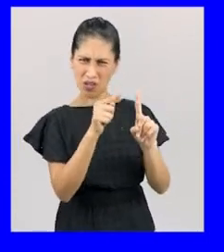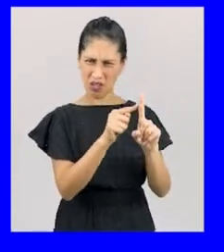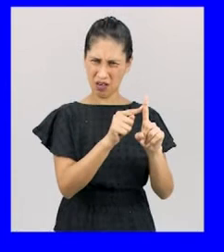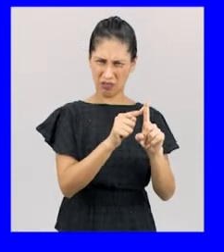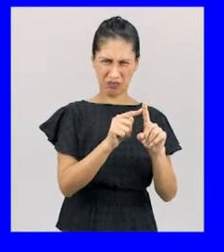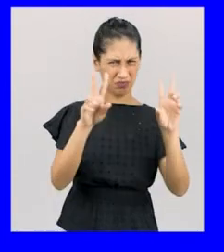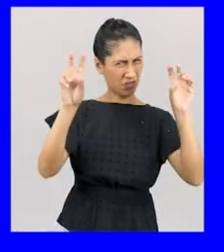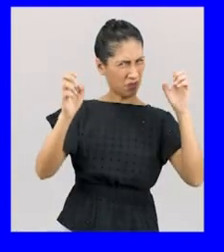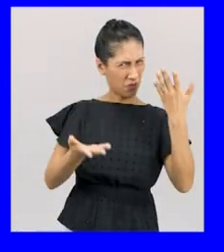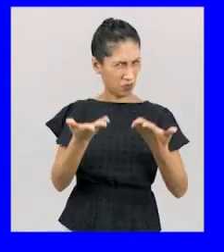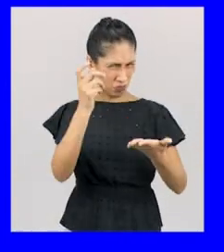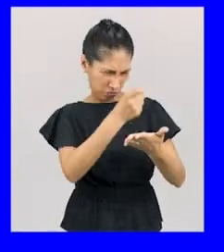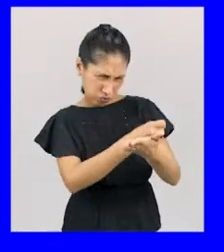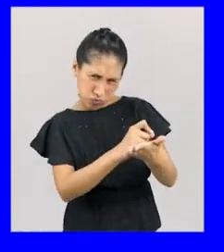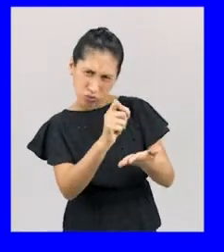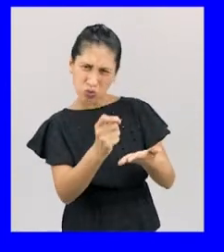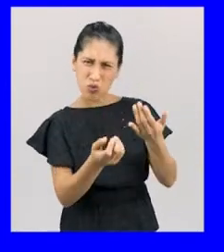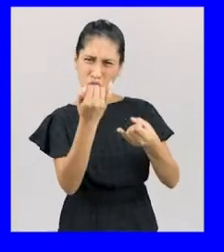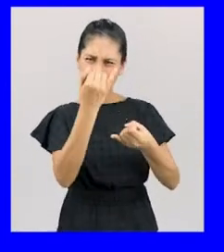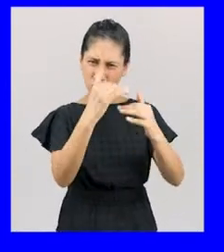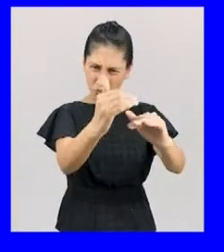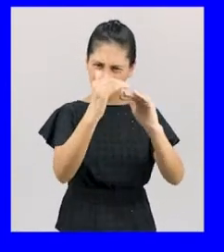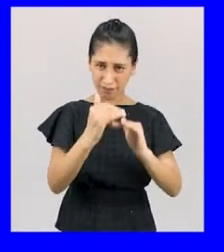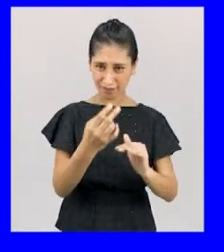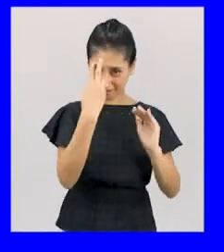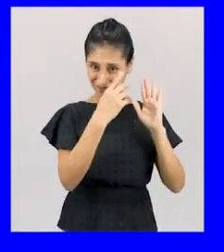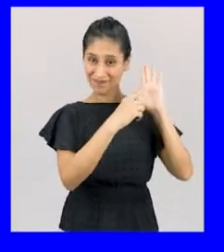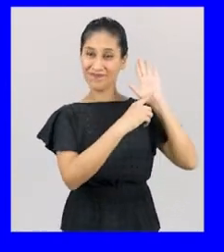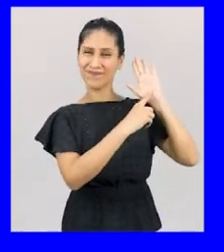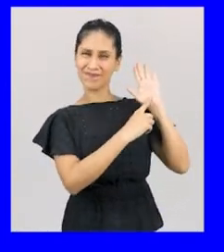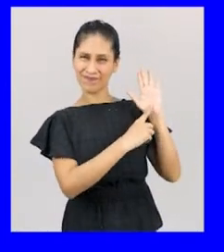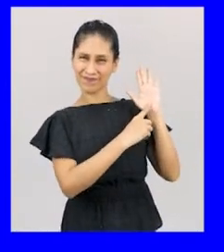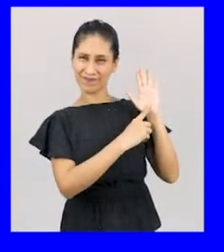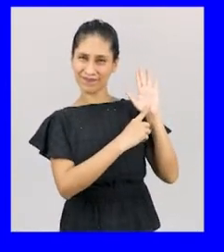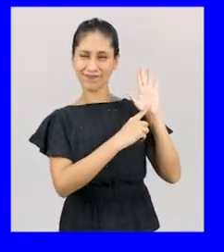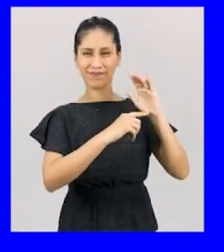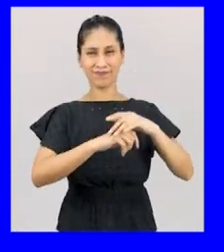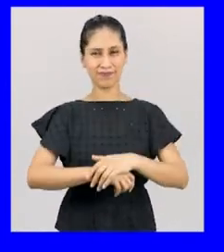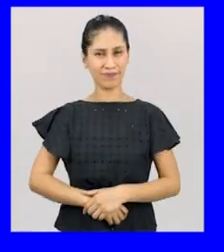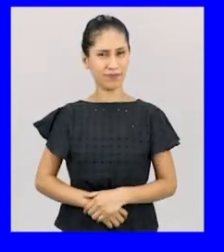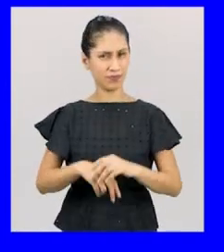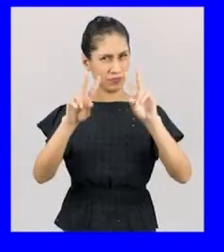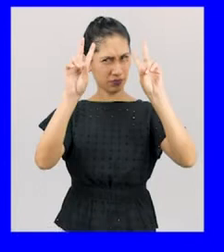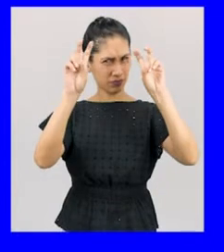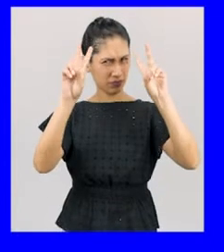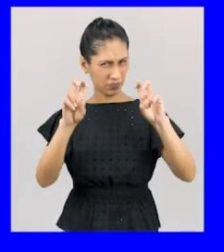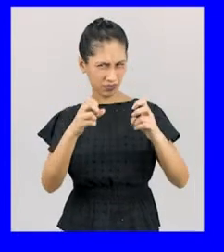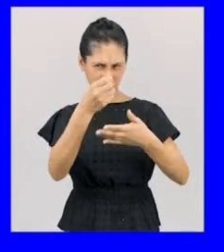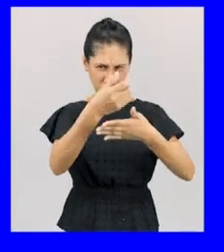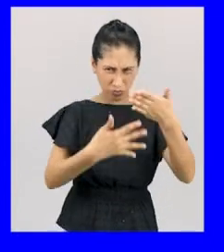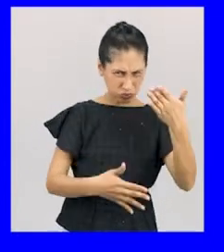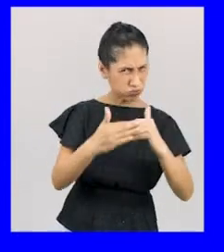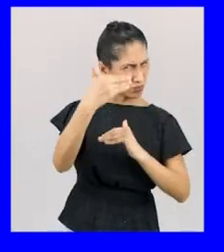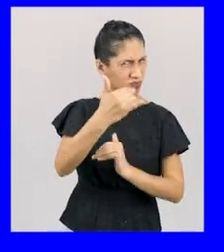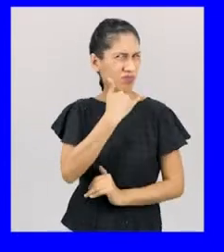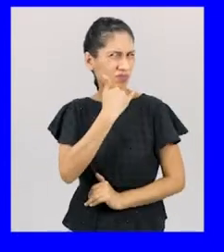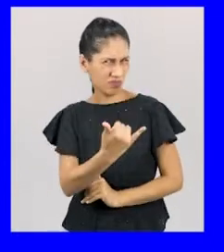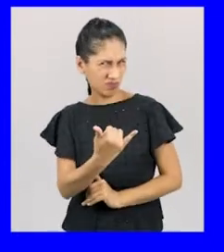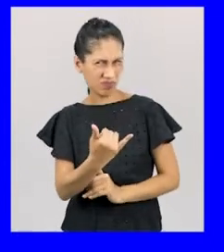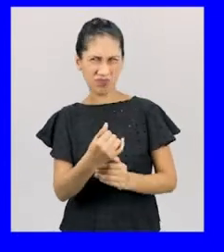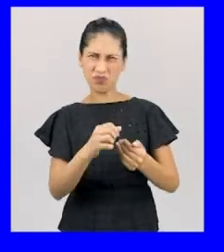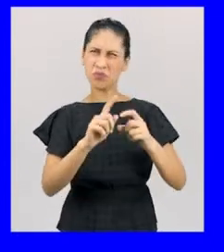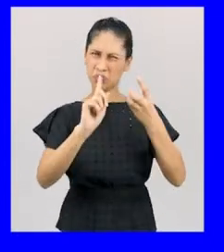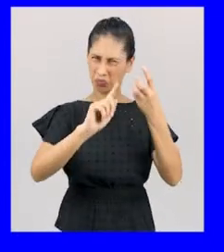causas generaron el tema? ¿Qué consecuencias se desprenden del tema? ¿Por qué crees que opinan